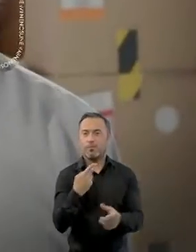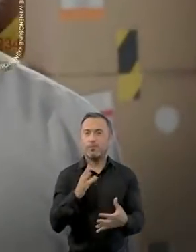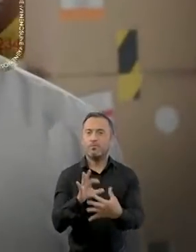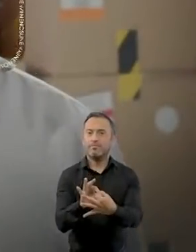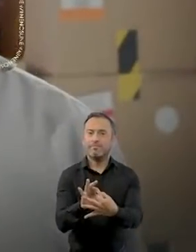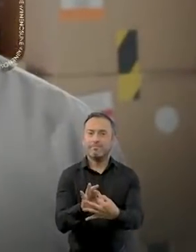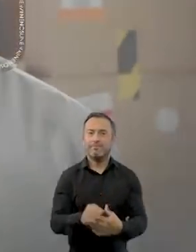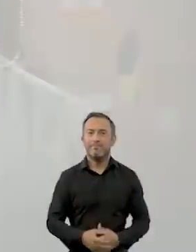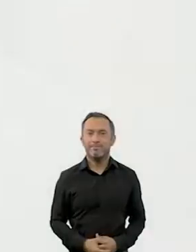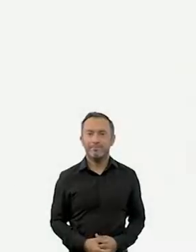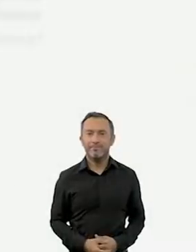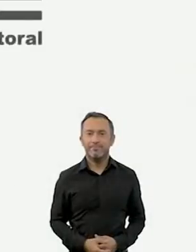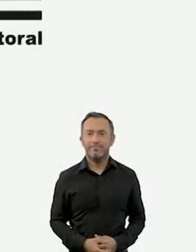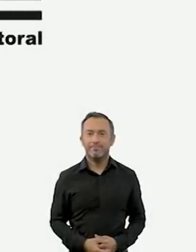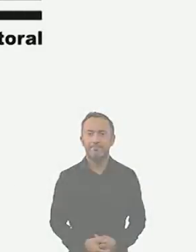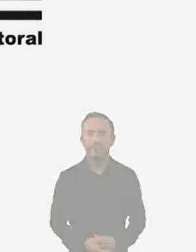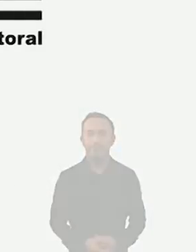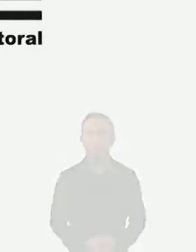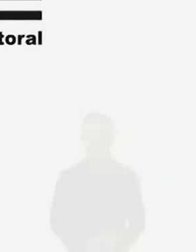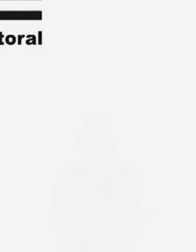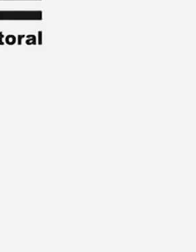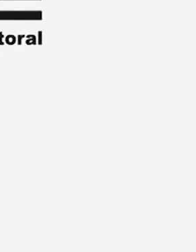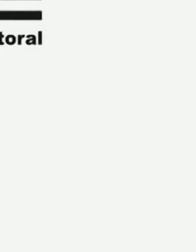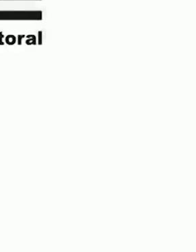INE? Nos une.